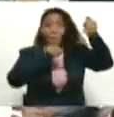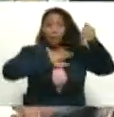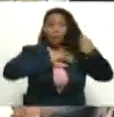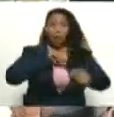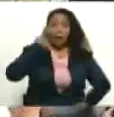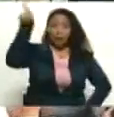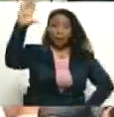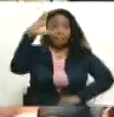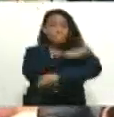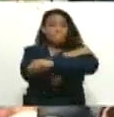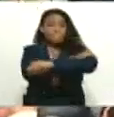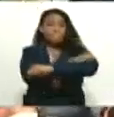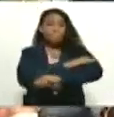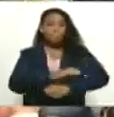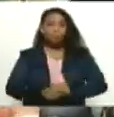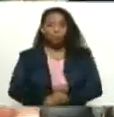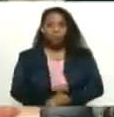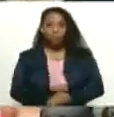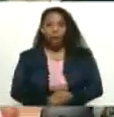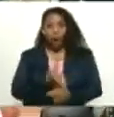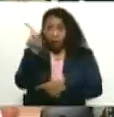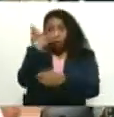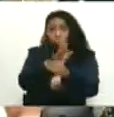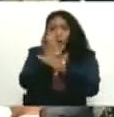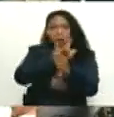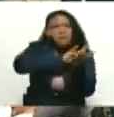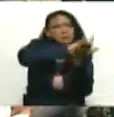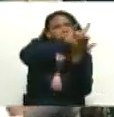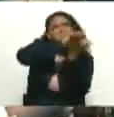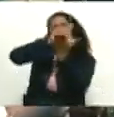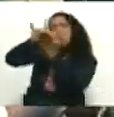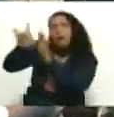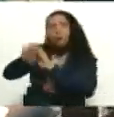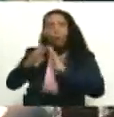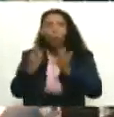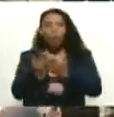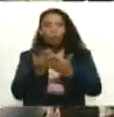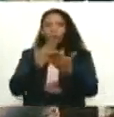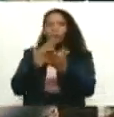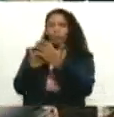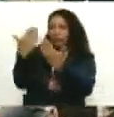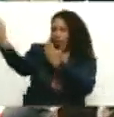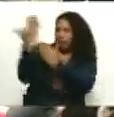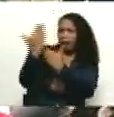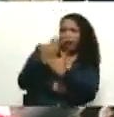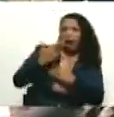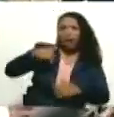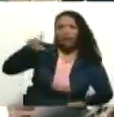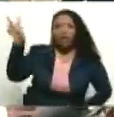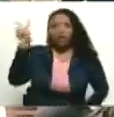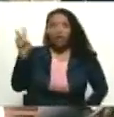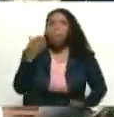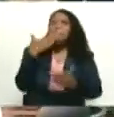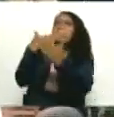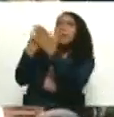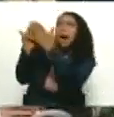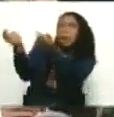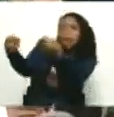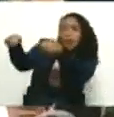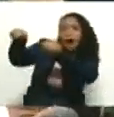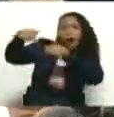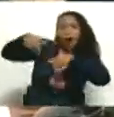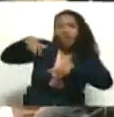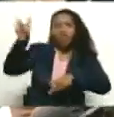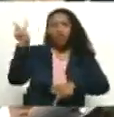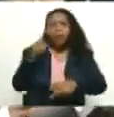la oposición se fueron por el mundo entero a pedir sanciones, a pedir bloqueos, a